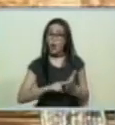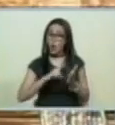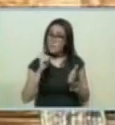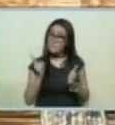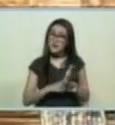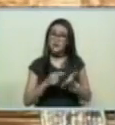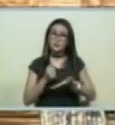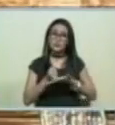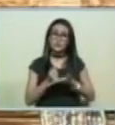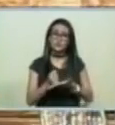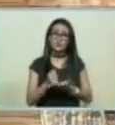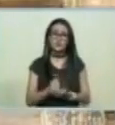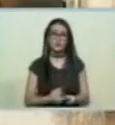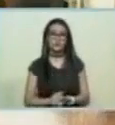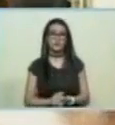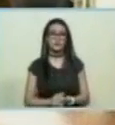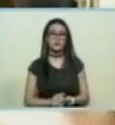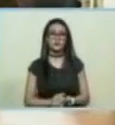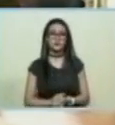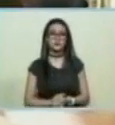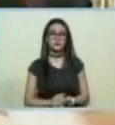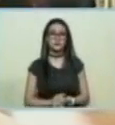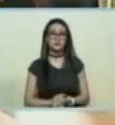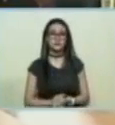integralmente, para nosotros poder